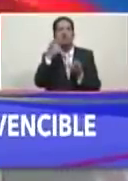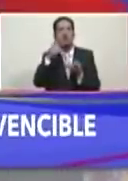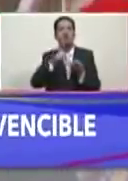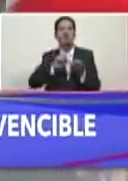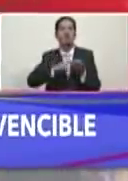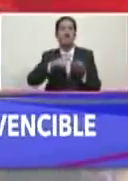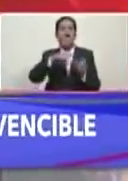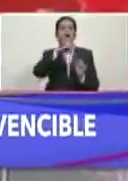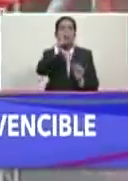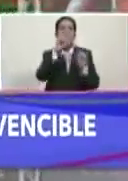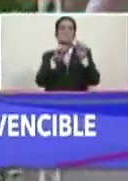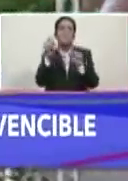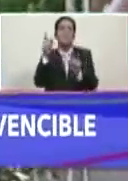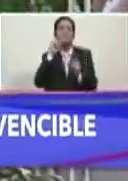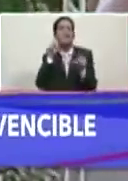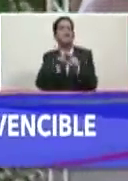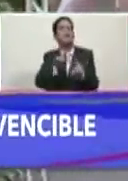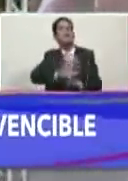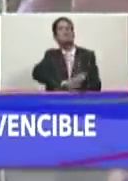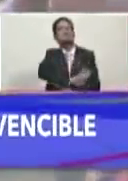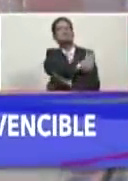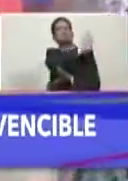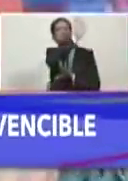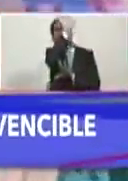el brillo del firmamento nacional.